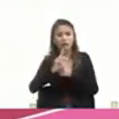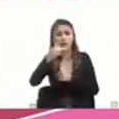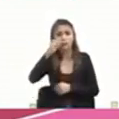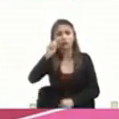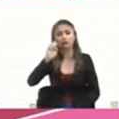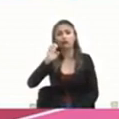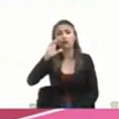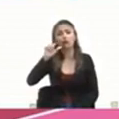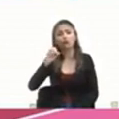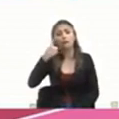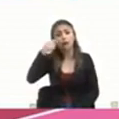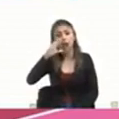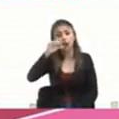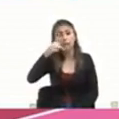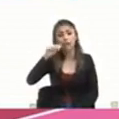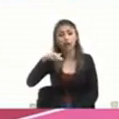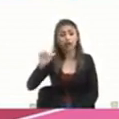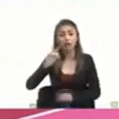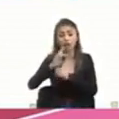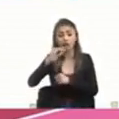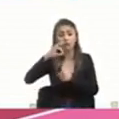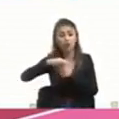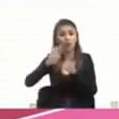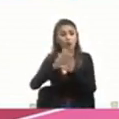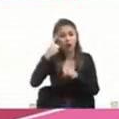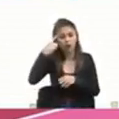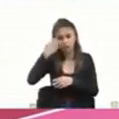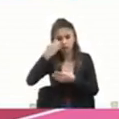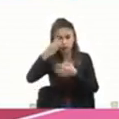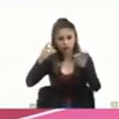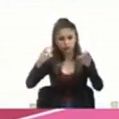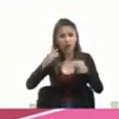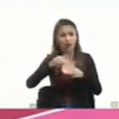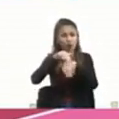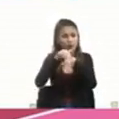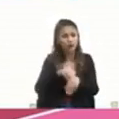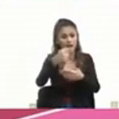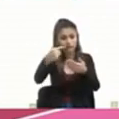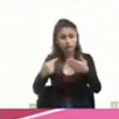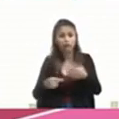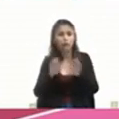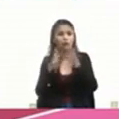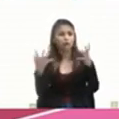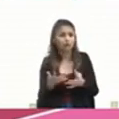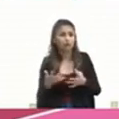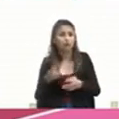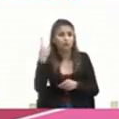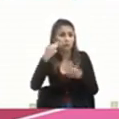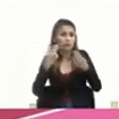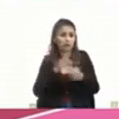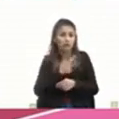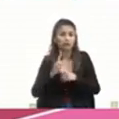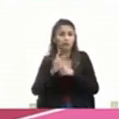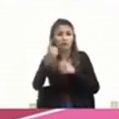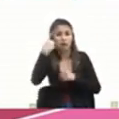para campañas, que no lo hemos elaborado ahora porque estamos esperando a ver cómo va evolucionando el tema y ver cuáles son las medidas concretas que tenemos que tomar para